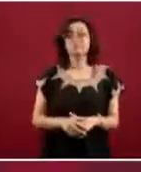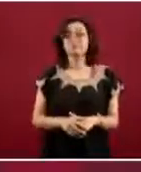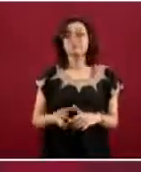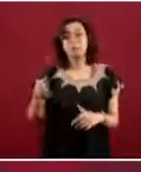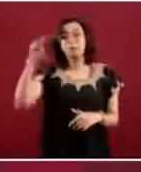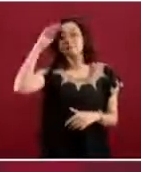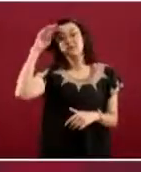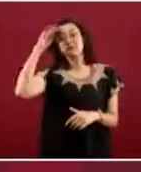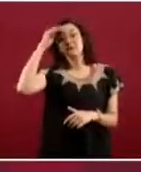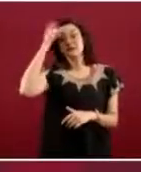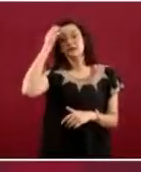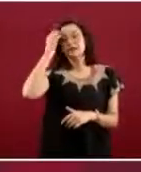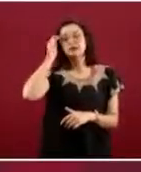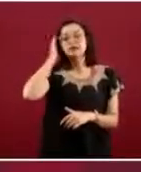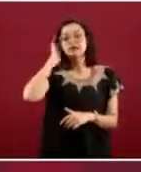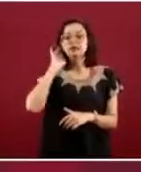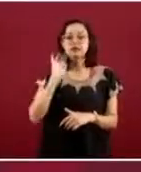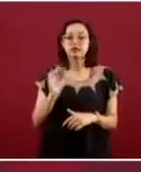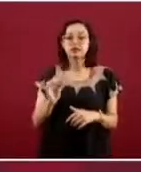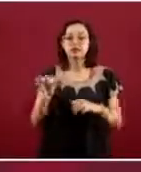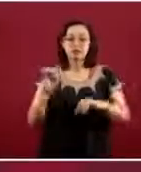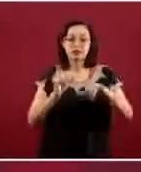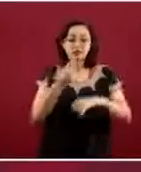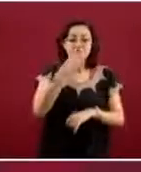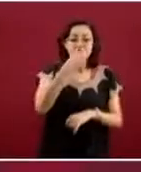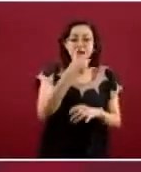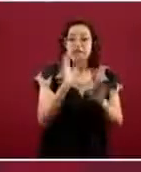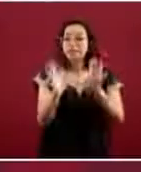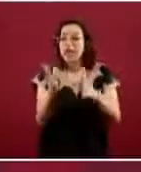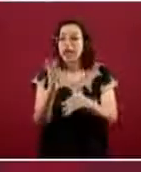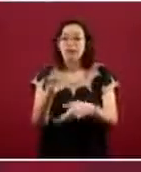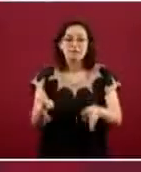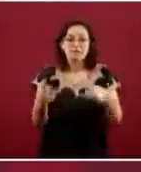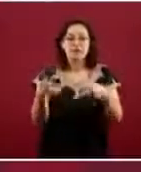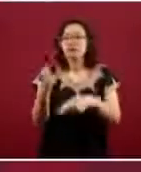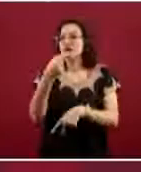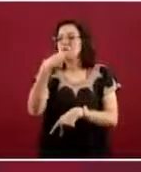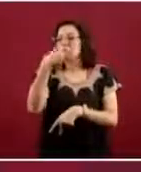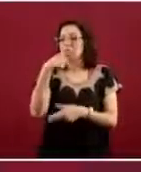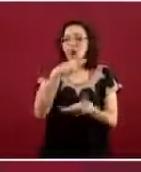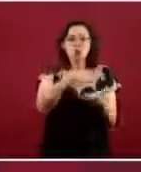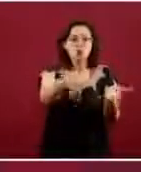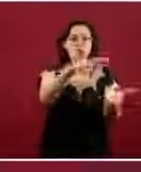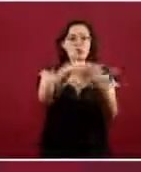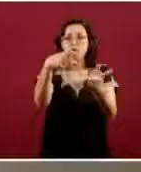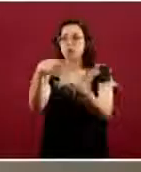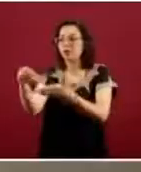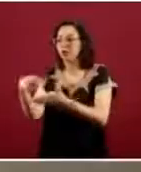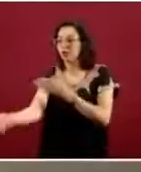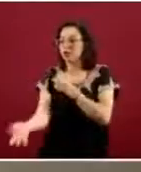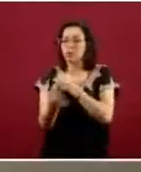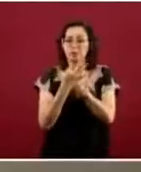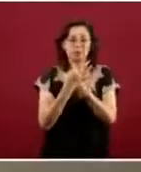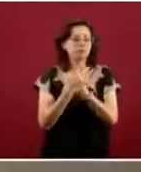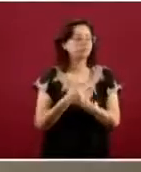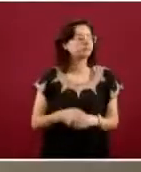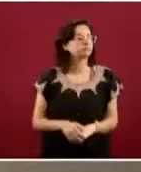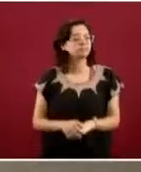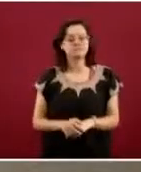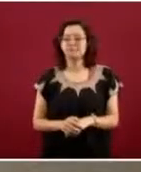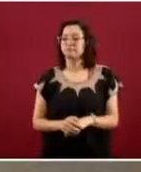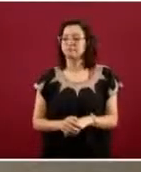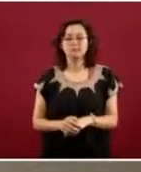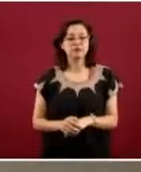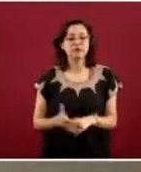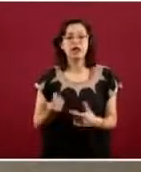los productos farmacéuticos aquí mencionados ya están a la disposición y hay que ir a la farmacia por ellos. Algunos de los que se han mencionado